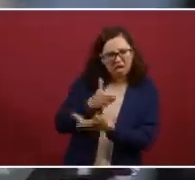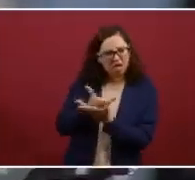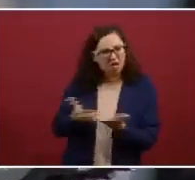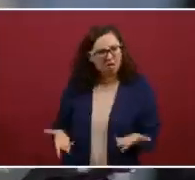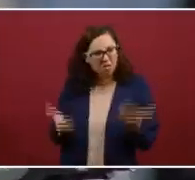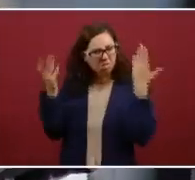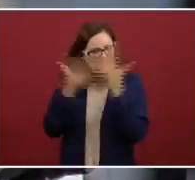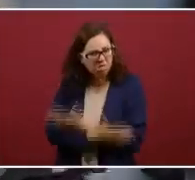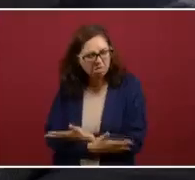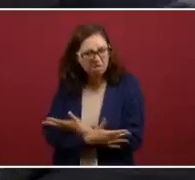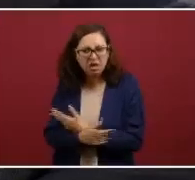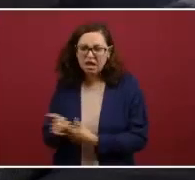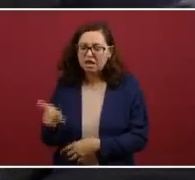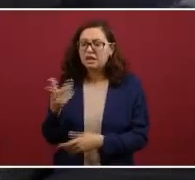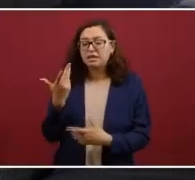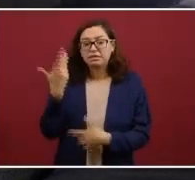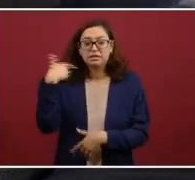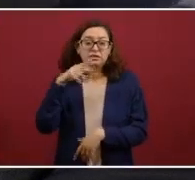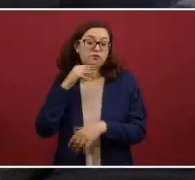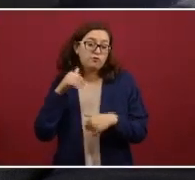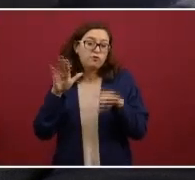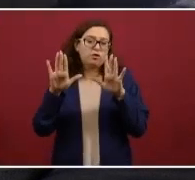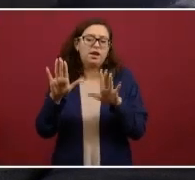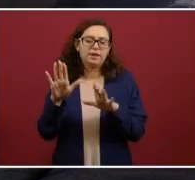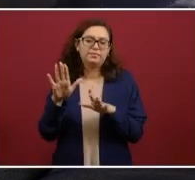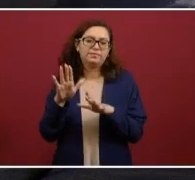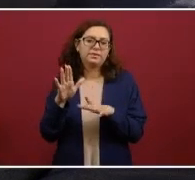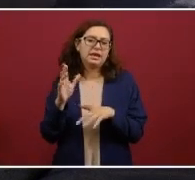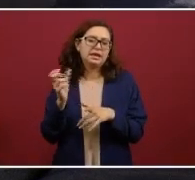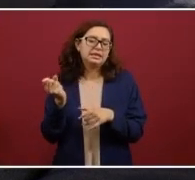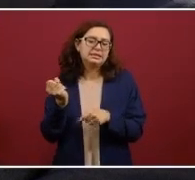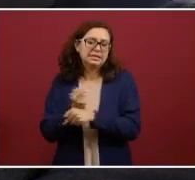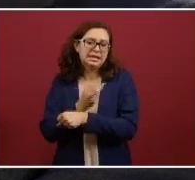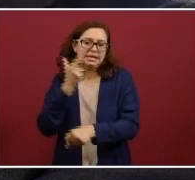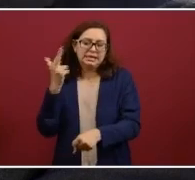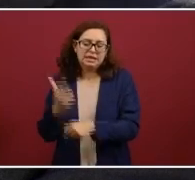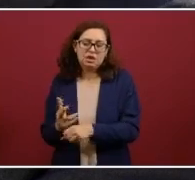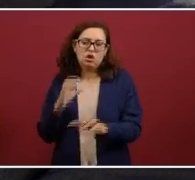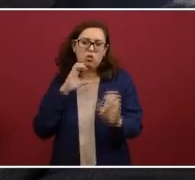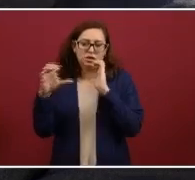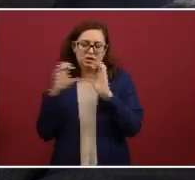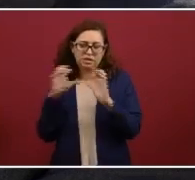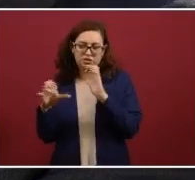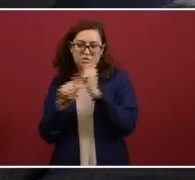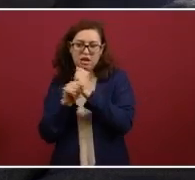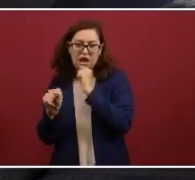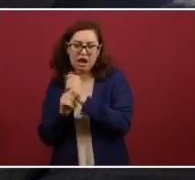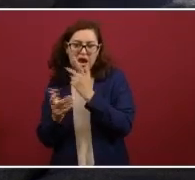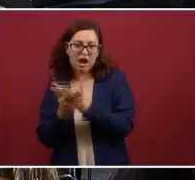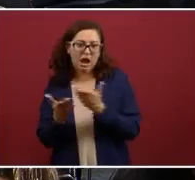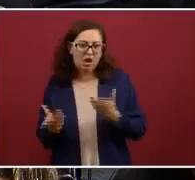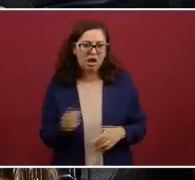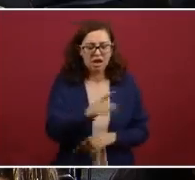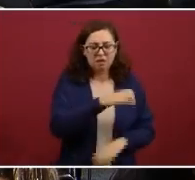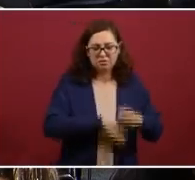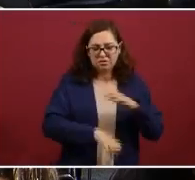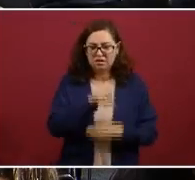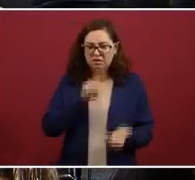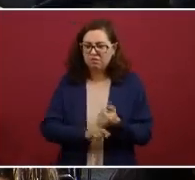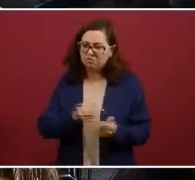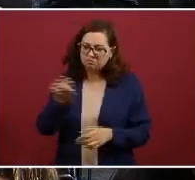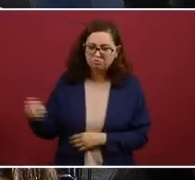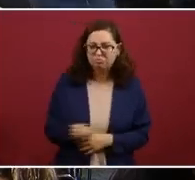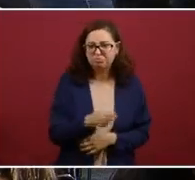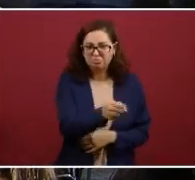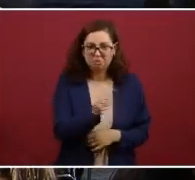también fue secretario de Comunicaciones y Transportes de Felipe Calderón y ahora está en esta empresa que usted demostró interés para que participe en sus